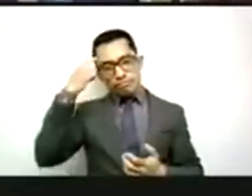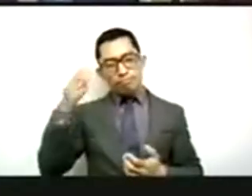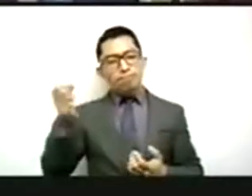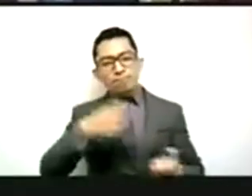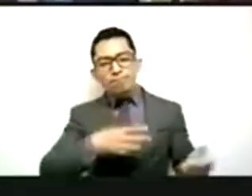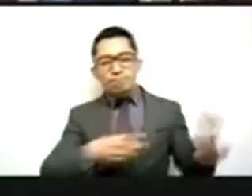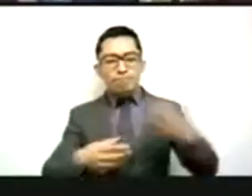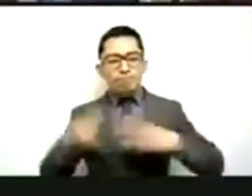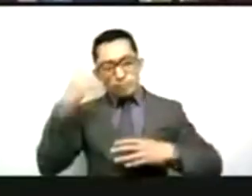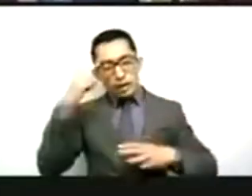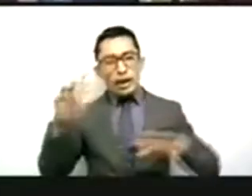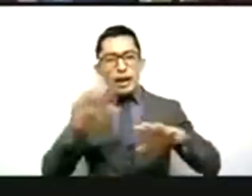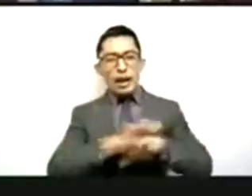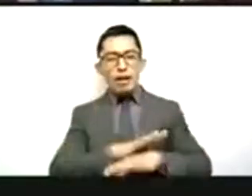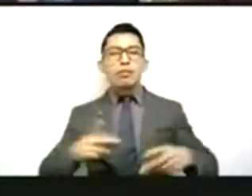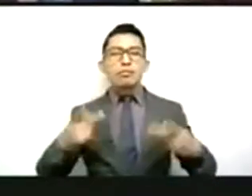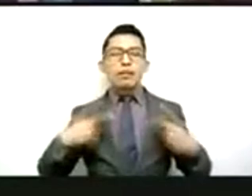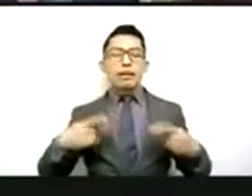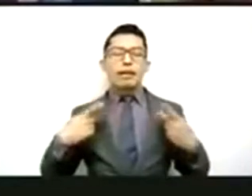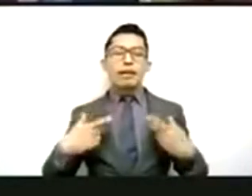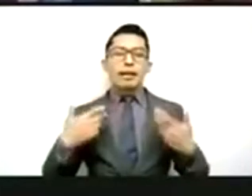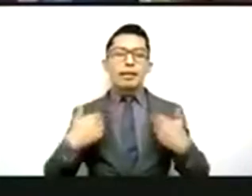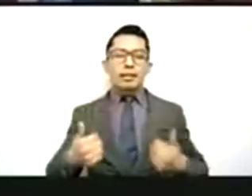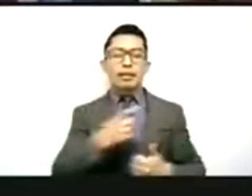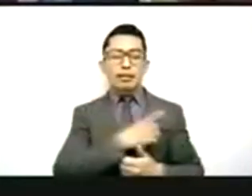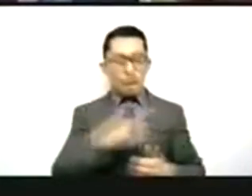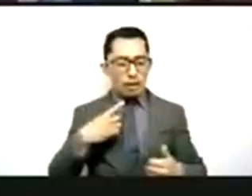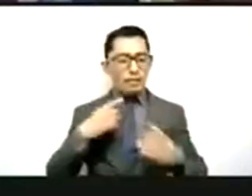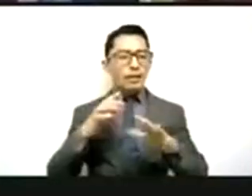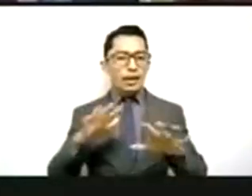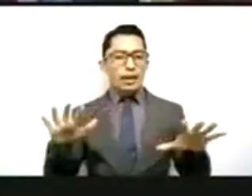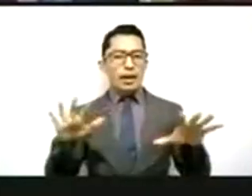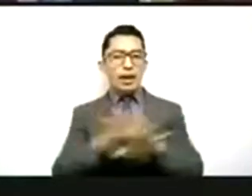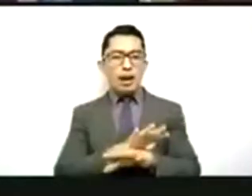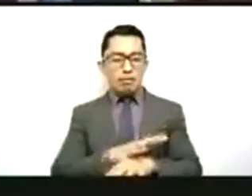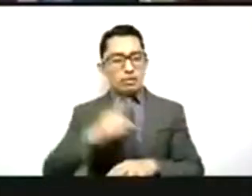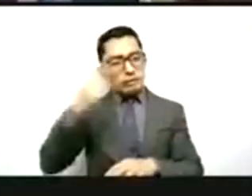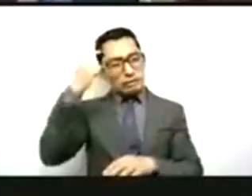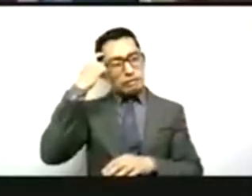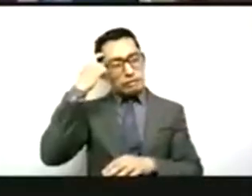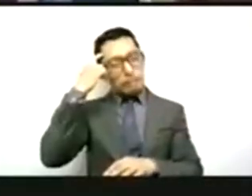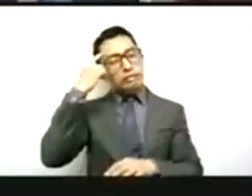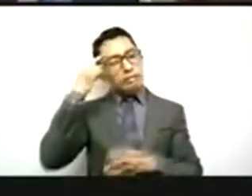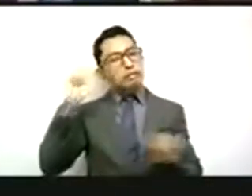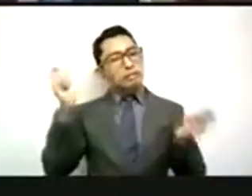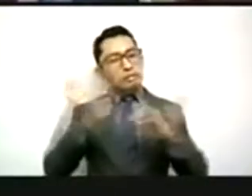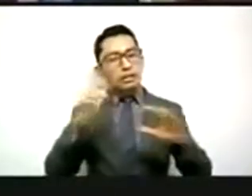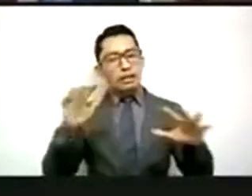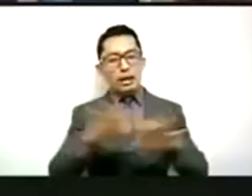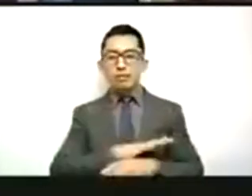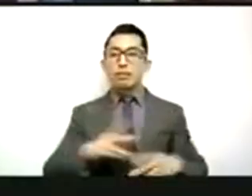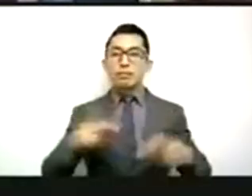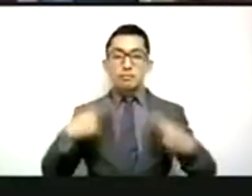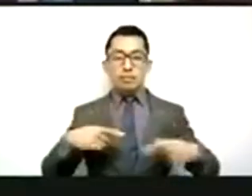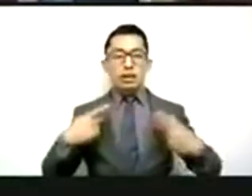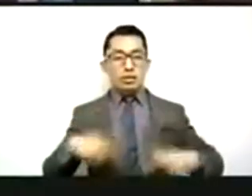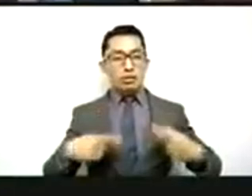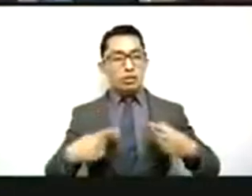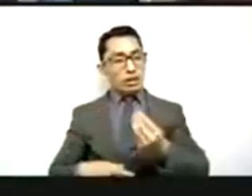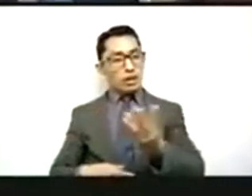conciencia tiene que reformularse y replantearse de estas autoridades